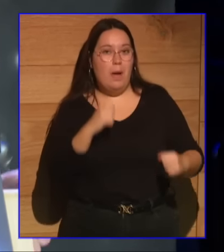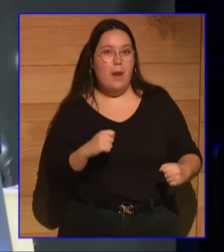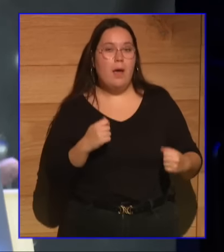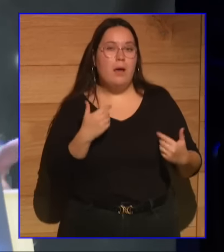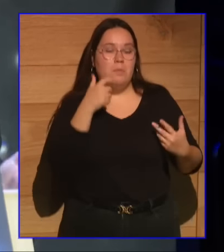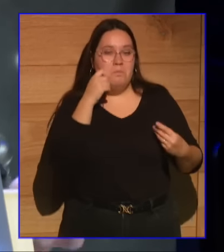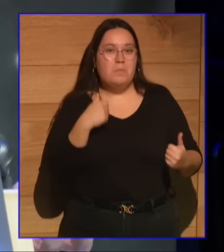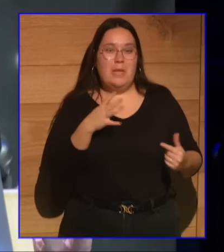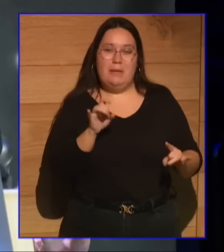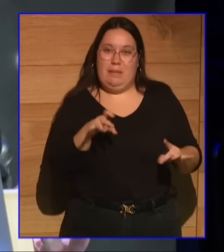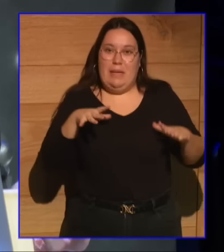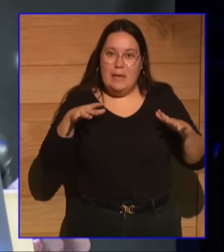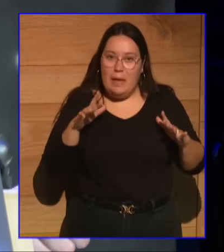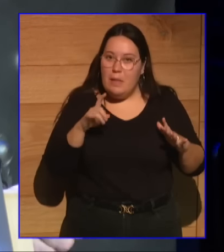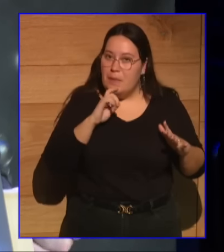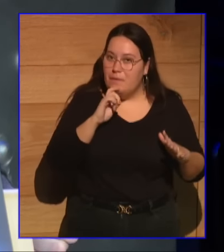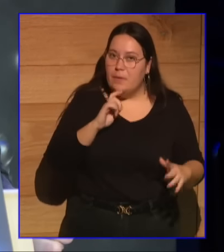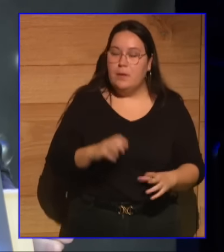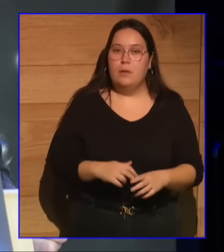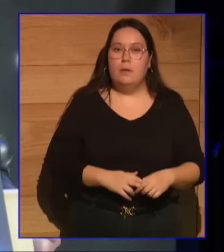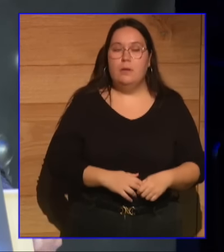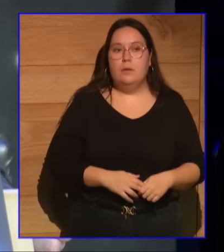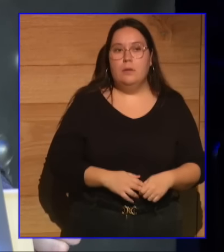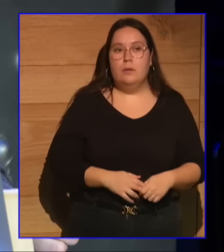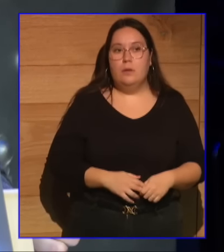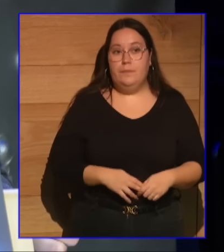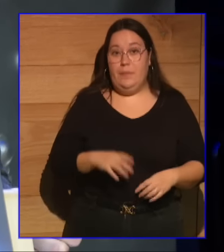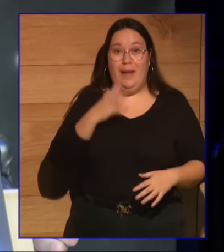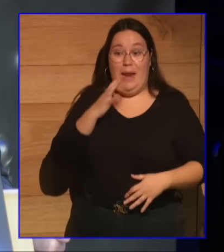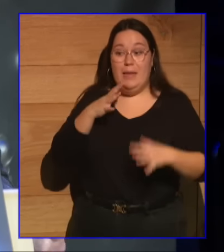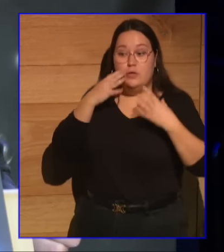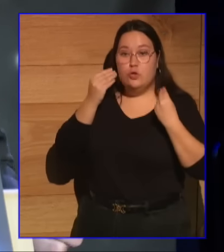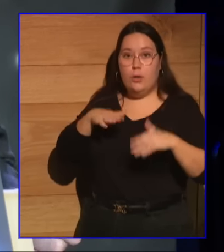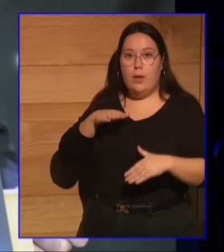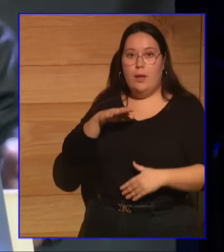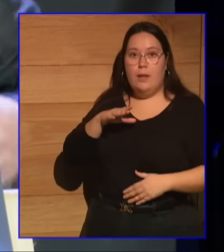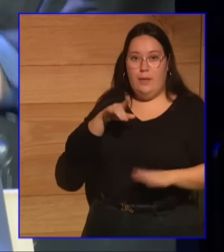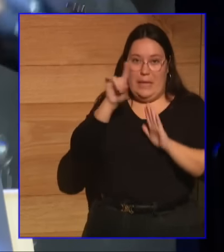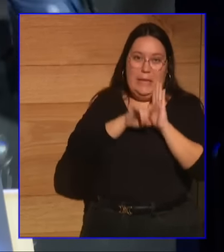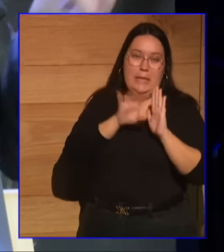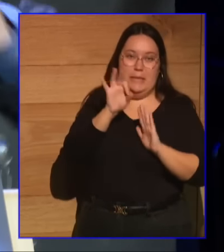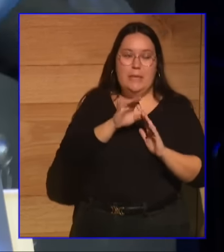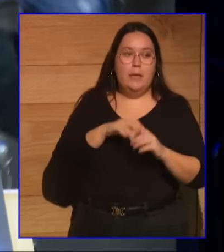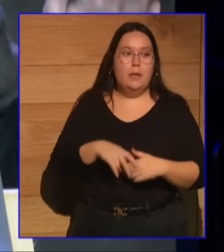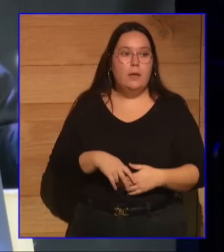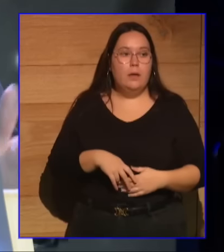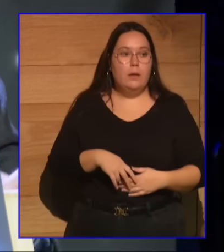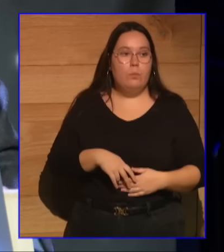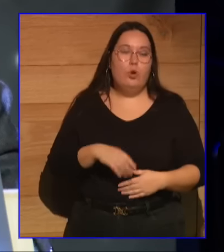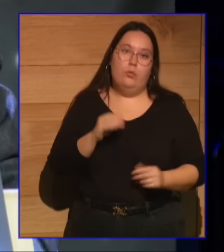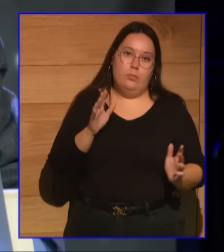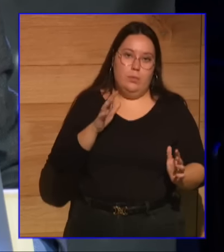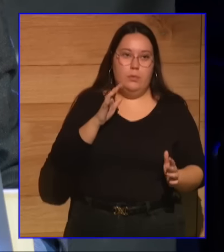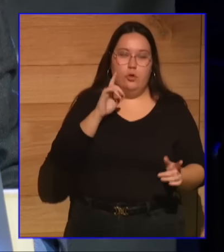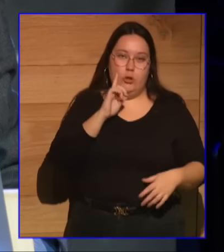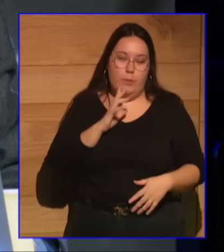humanamente tan delicada y tan compleja. Uh-huh. Es decir, en la verdadera historia de Schindler, bueno, la verdadera historia nadie sabemos cuál es, no sabemos